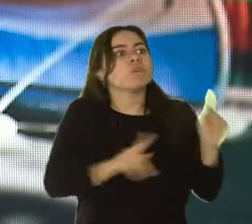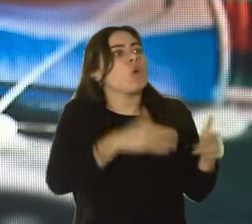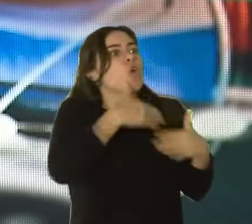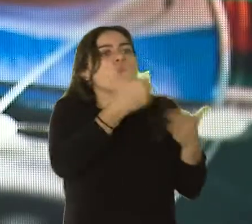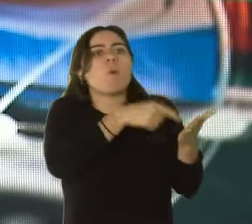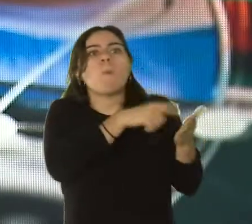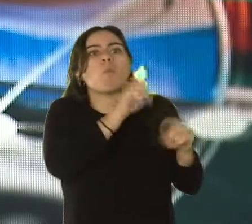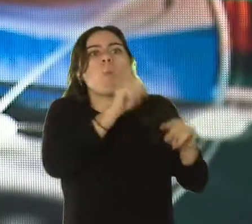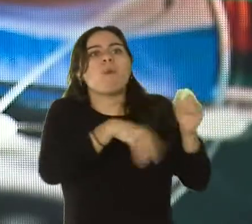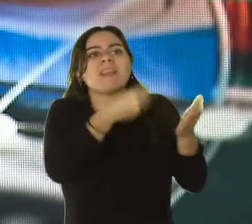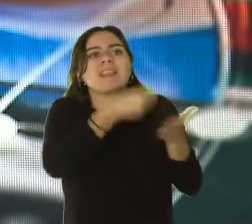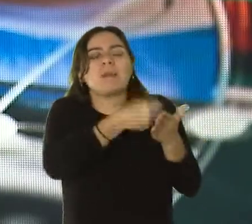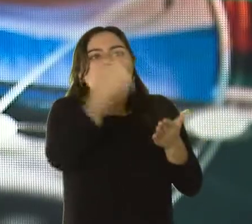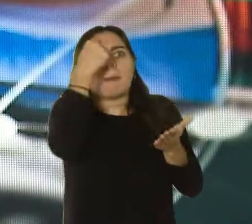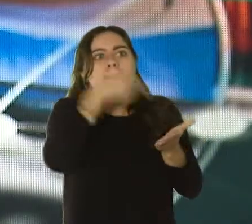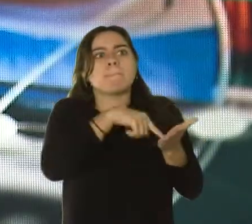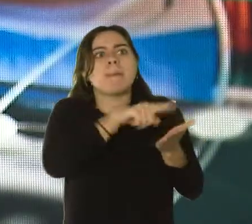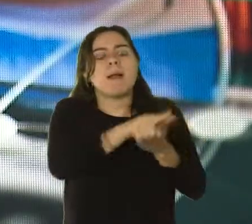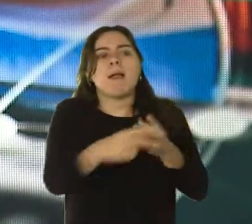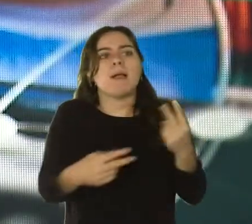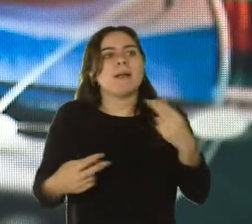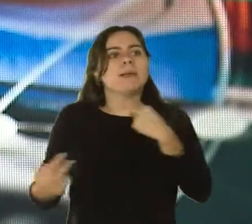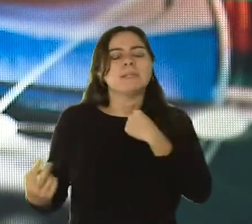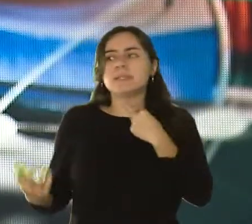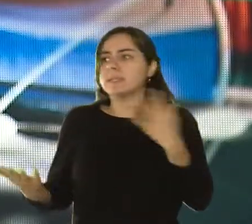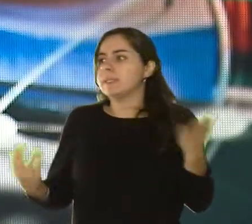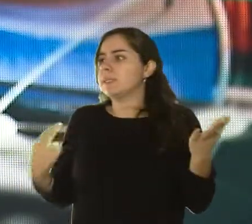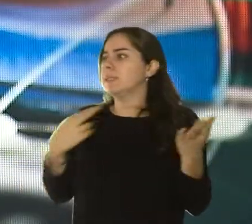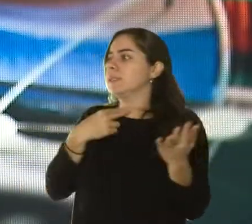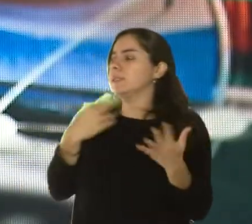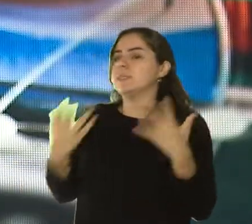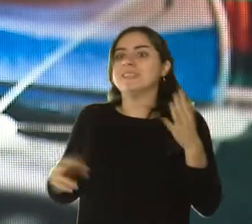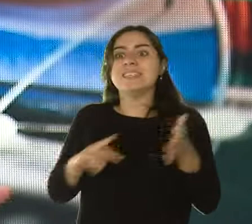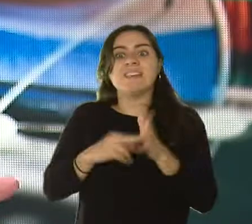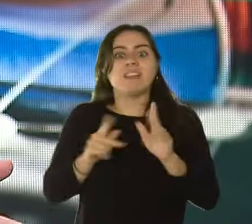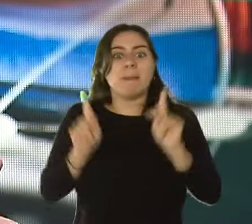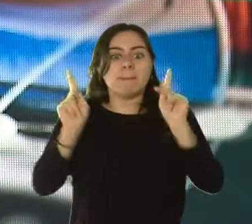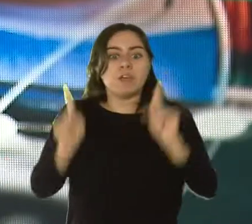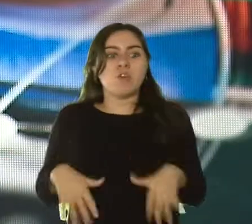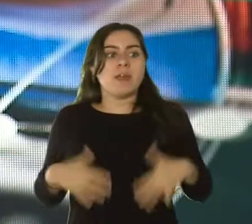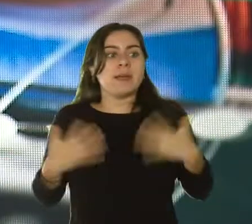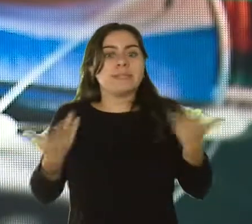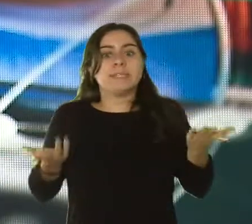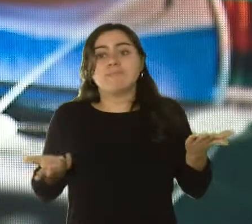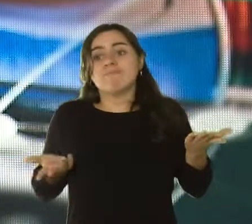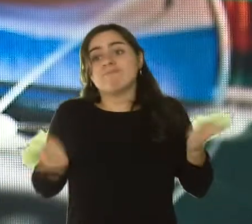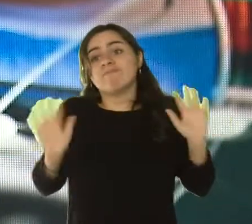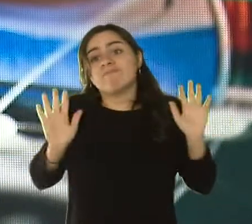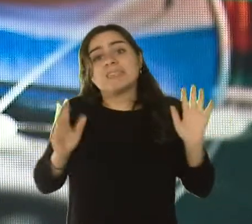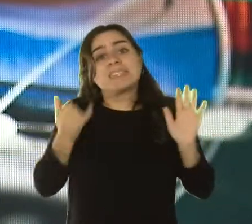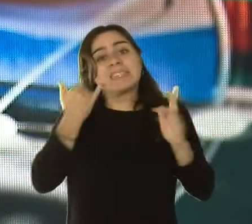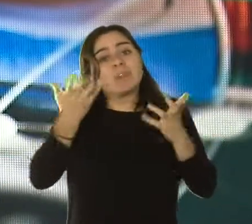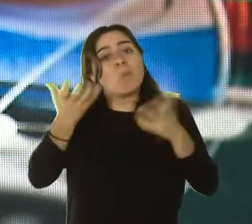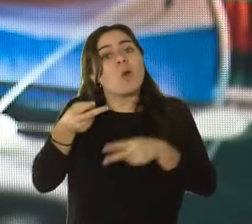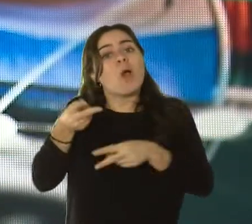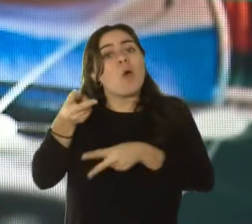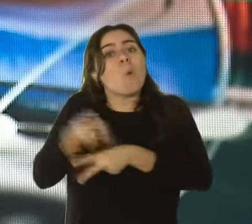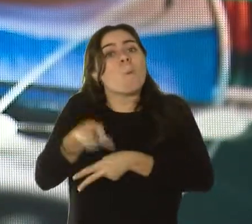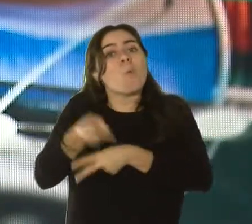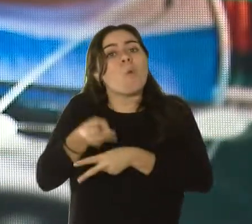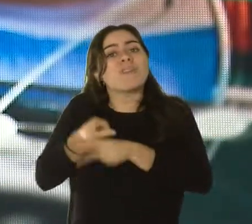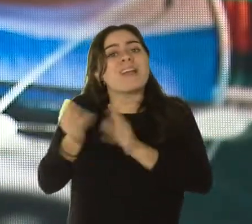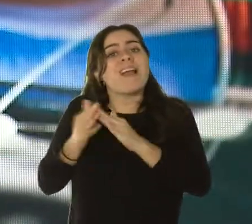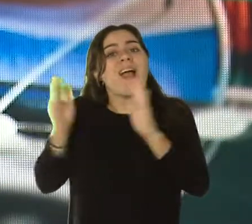de obligación, pues entonces la persona verdaderamente no tiene más ningún otro remedio que si quiere proteger su propiedad, radicar